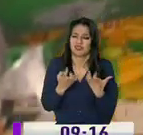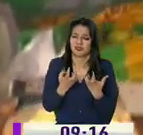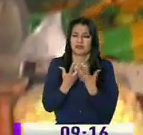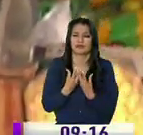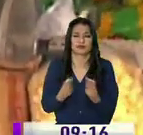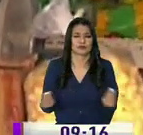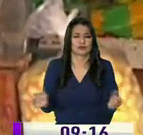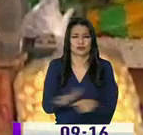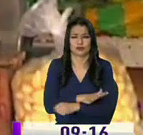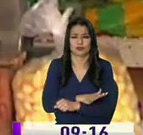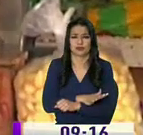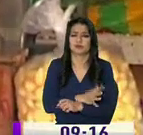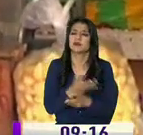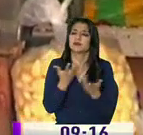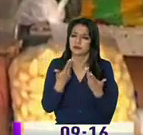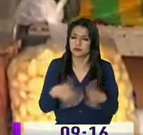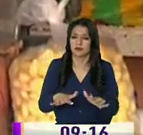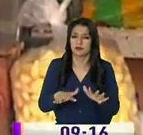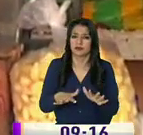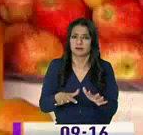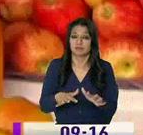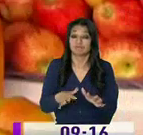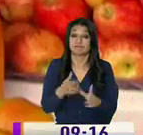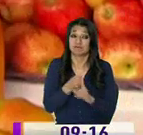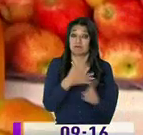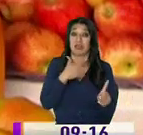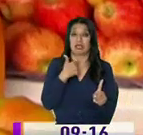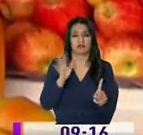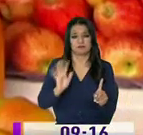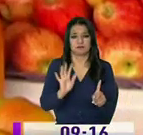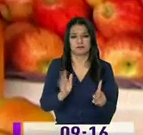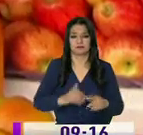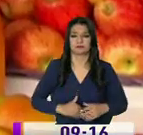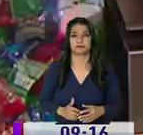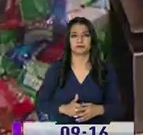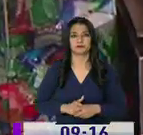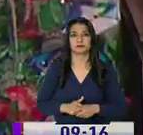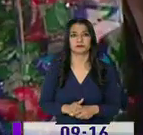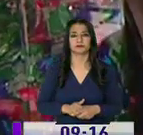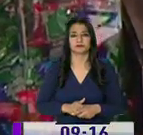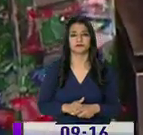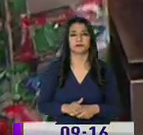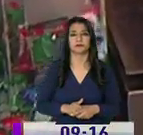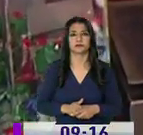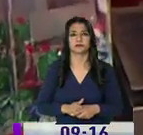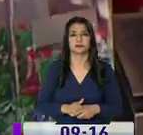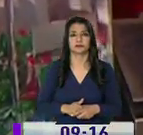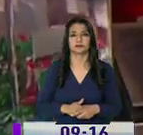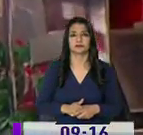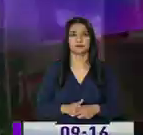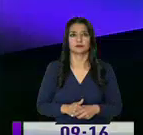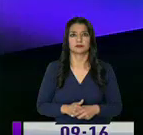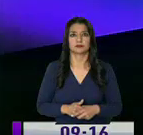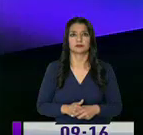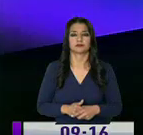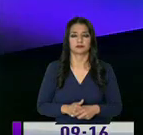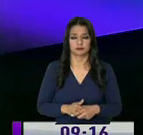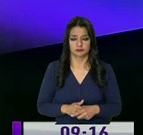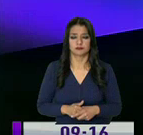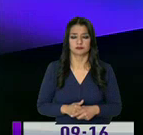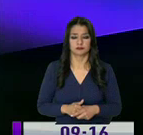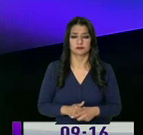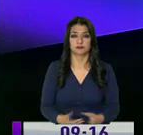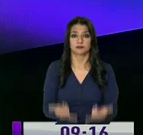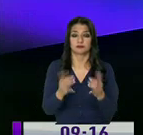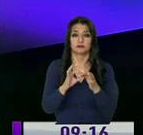las anomalías para que nadie resulte afectado. Informó Adriana Méndez. Tiempo de ir donde